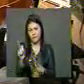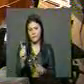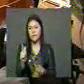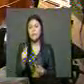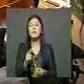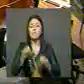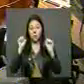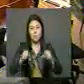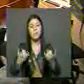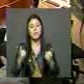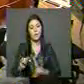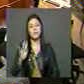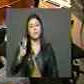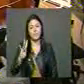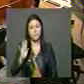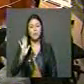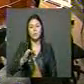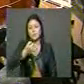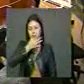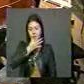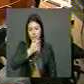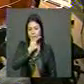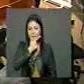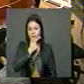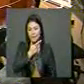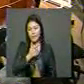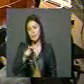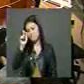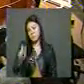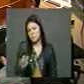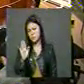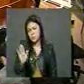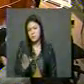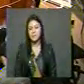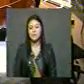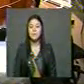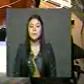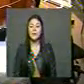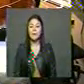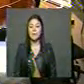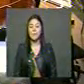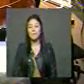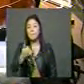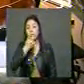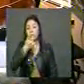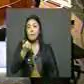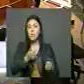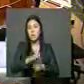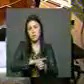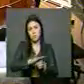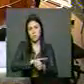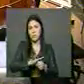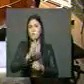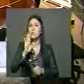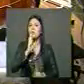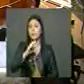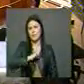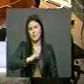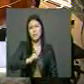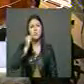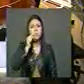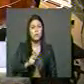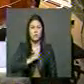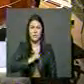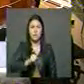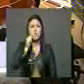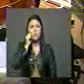matrimonio entre parejas del mismo sexo, como Sunstein. Ahora bien, en casos como el que tiene la Corte en sus manos, usualmente sucede que esos